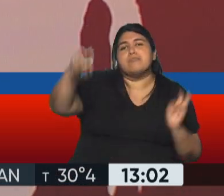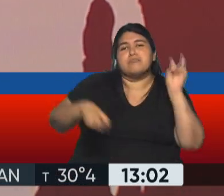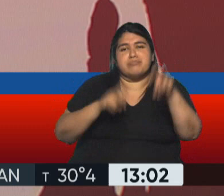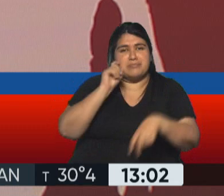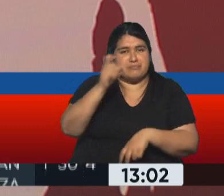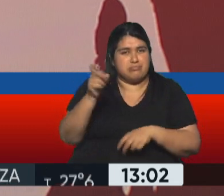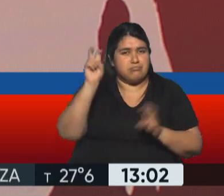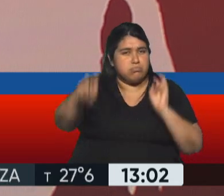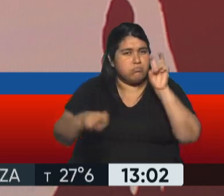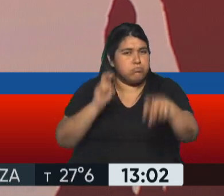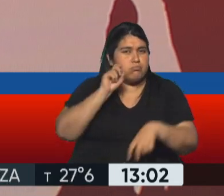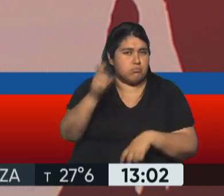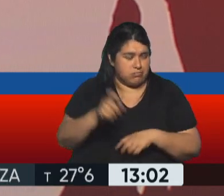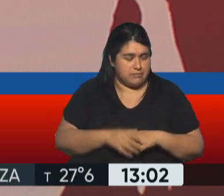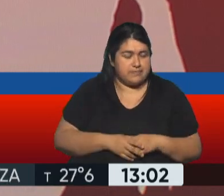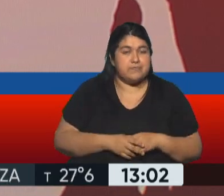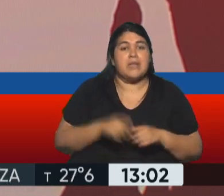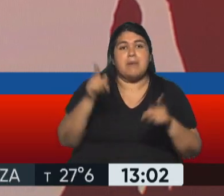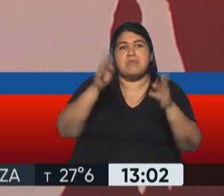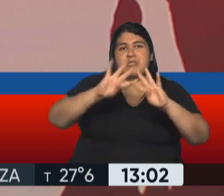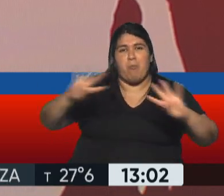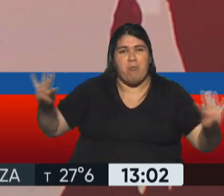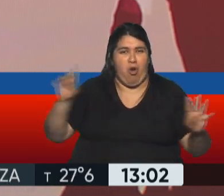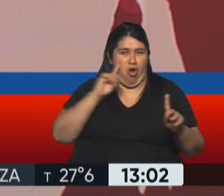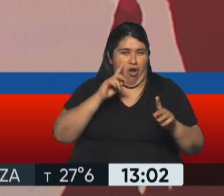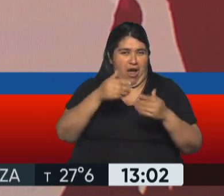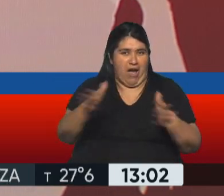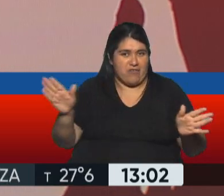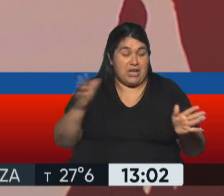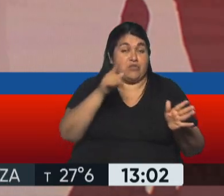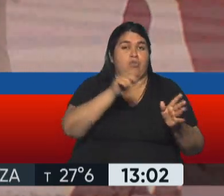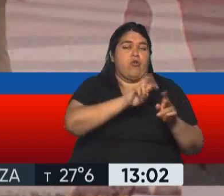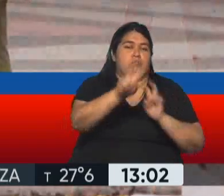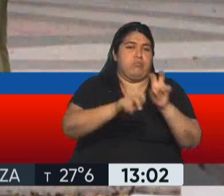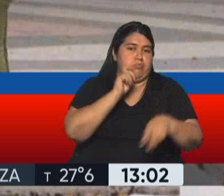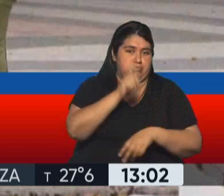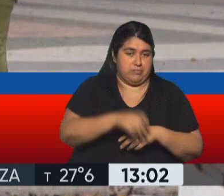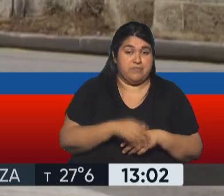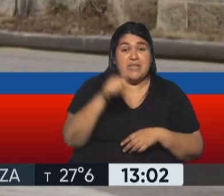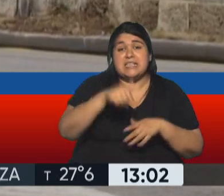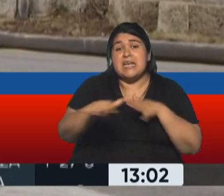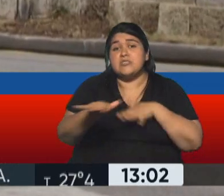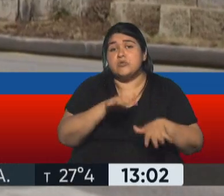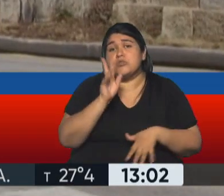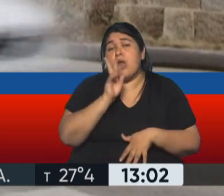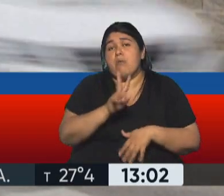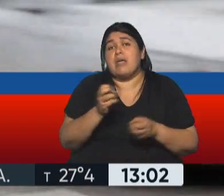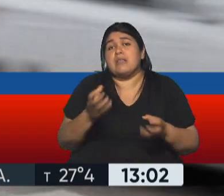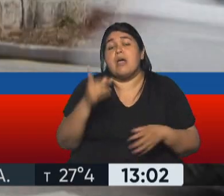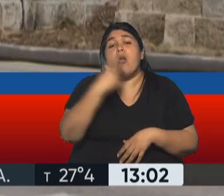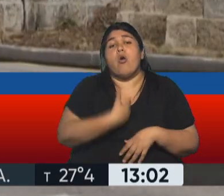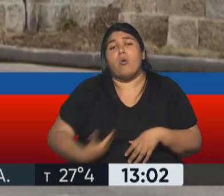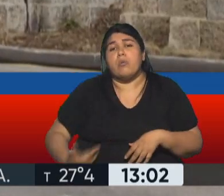están pasando de manera ilegal a través de los cercos que se abrieron en la frontera. Esta es la situación. Uno podría preguntarse, bueno, ¿por qué el